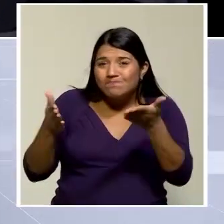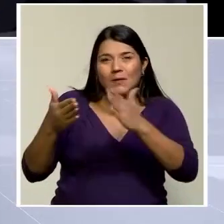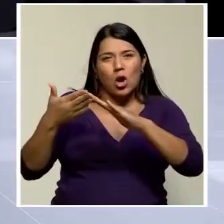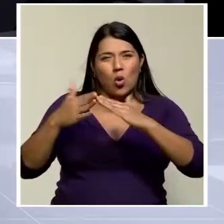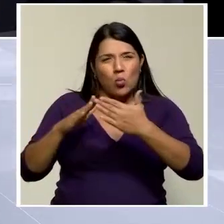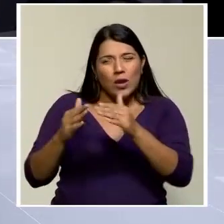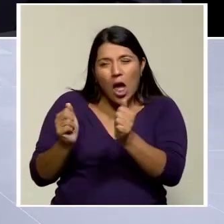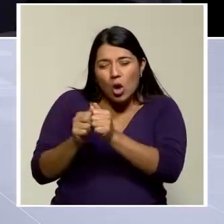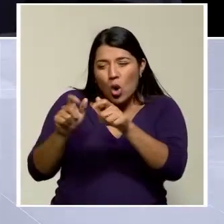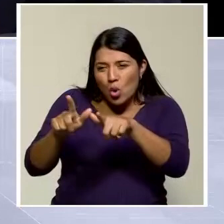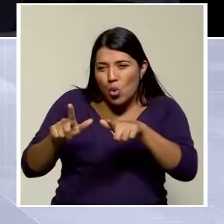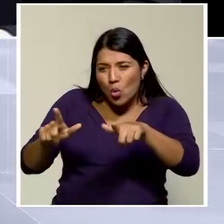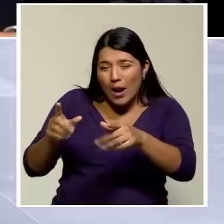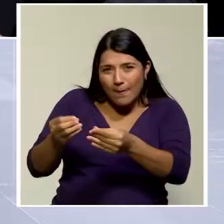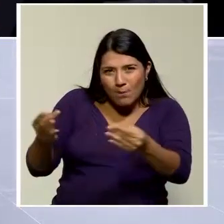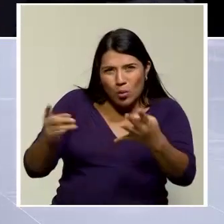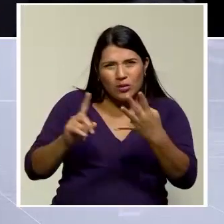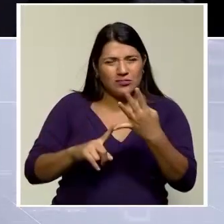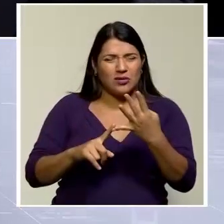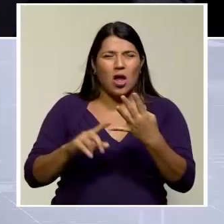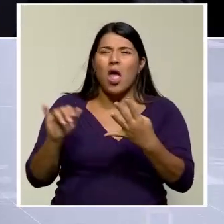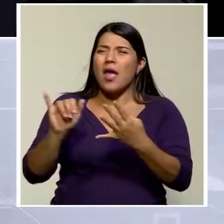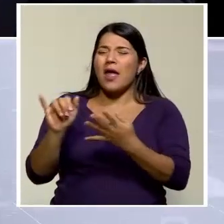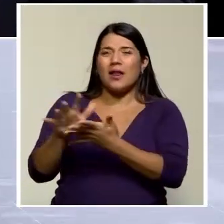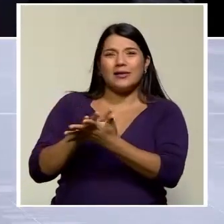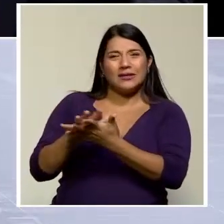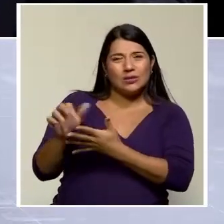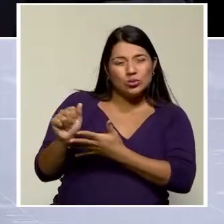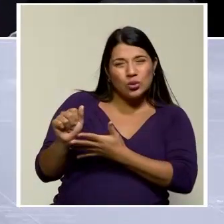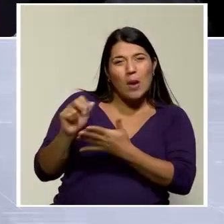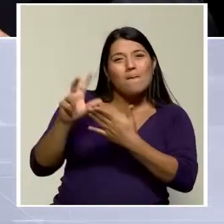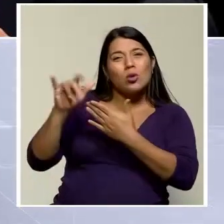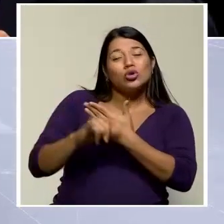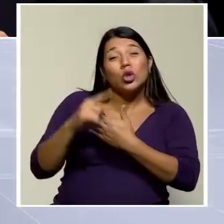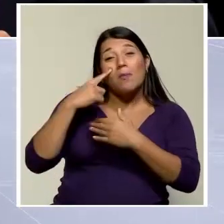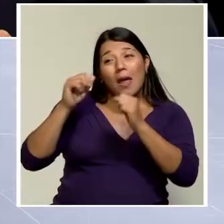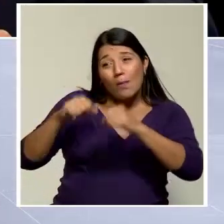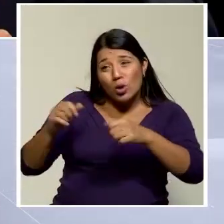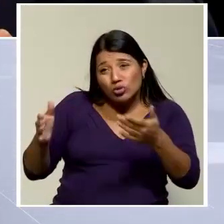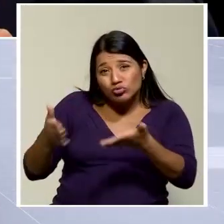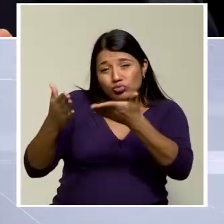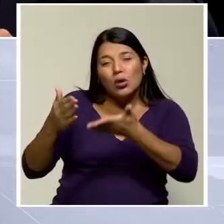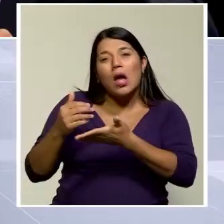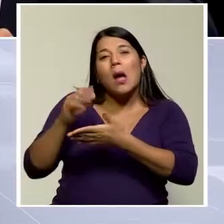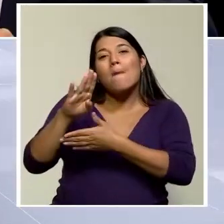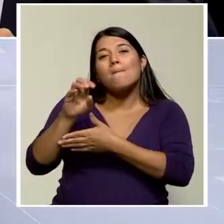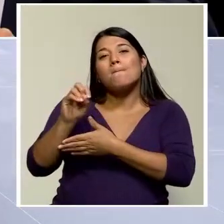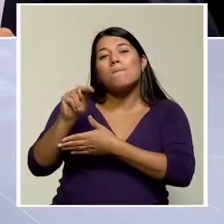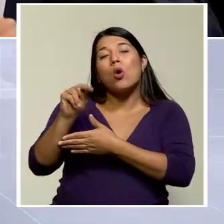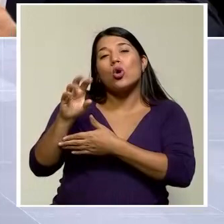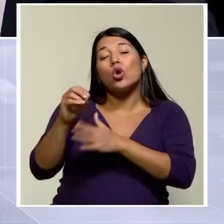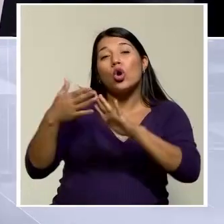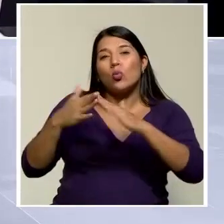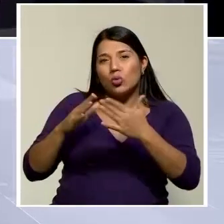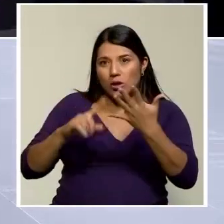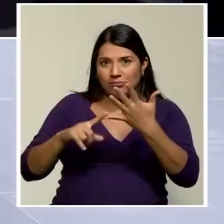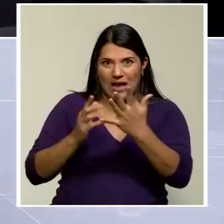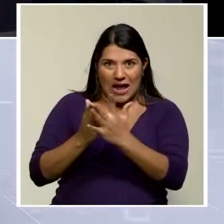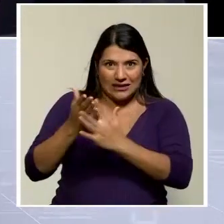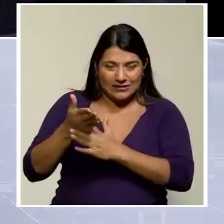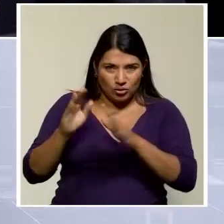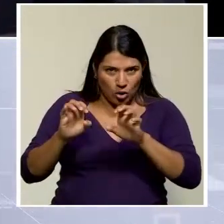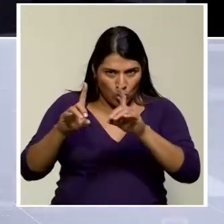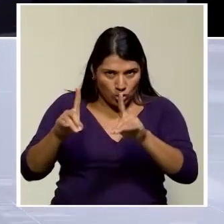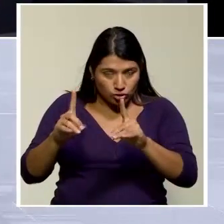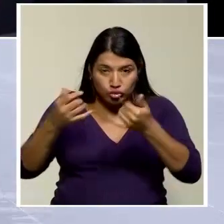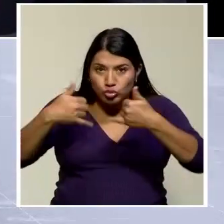zonas públicas, el deterioro que ha habido, por ejemplo, de los proyectos para impulsar los bonos comunales, en el acceso a la educación, seguimos teniendo